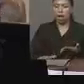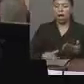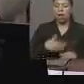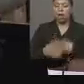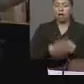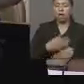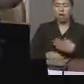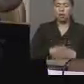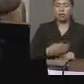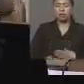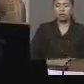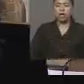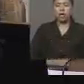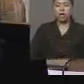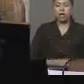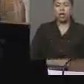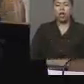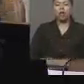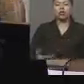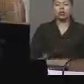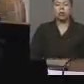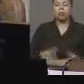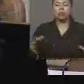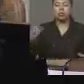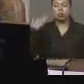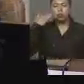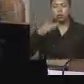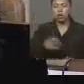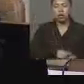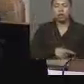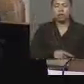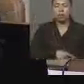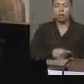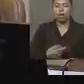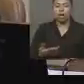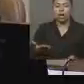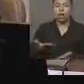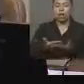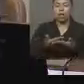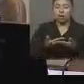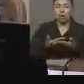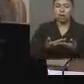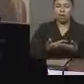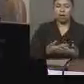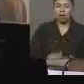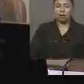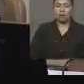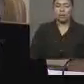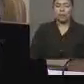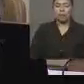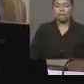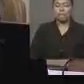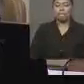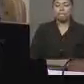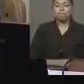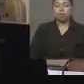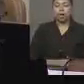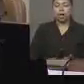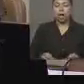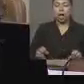media. Son centenares de miles de niños y de familias que se van a beneficiar de la gratuidad en la enseñanza básica y